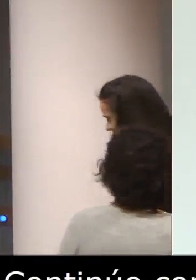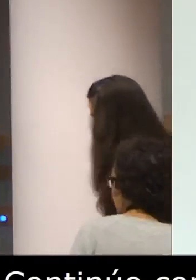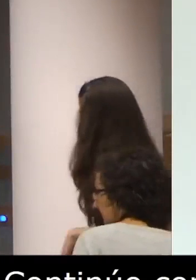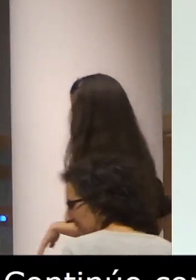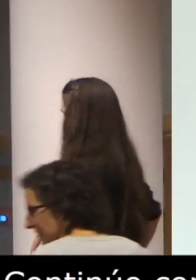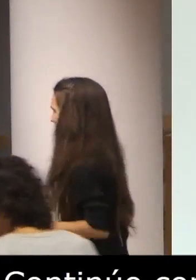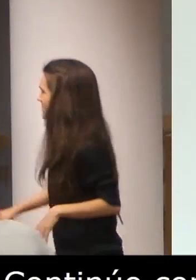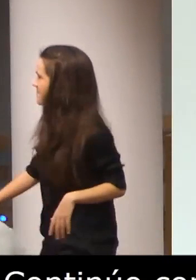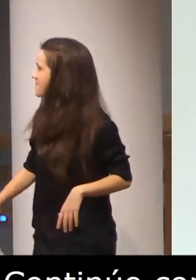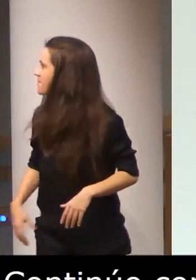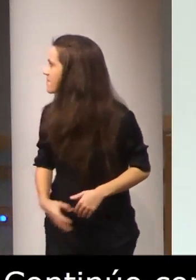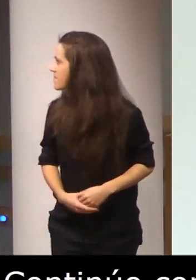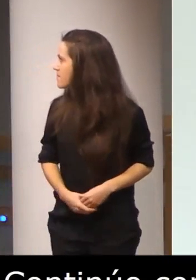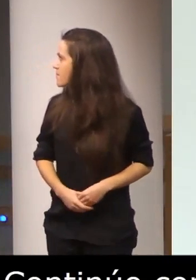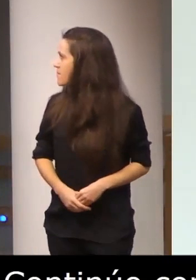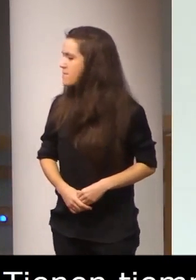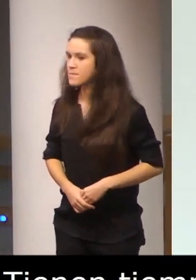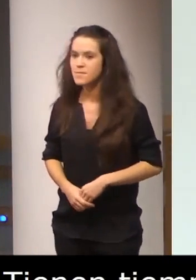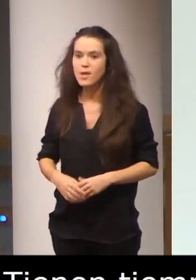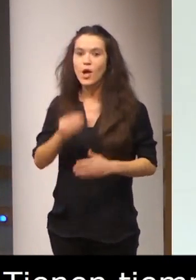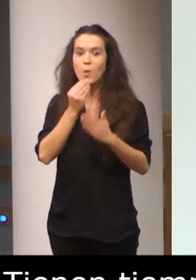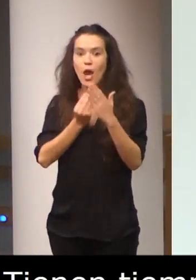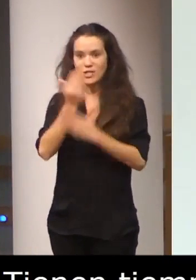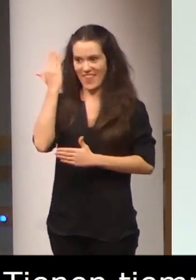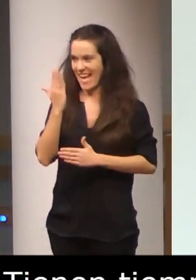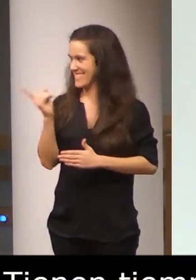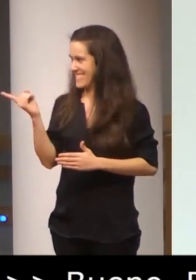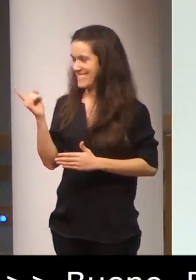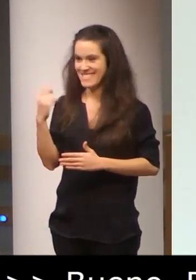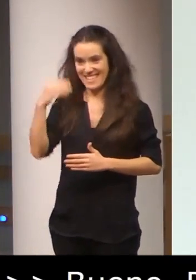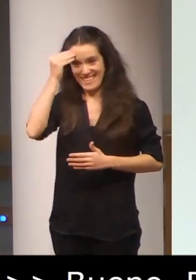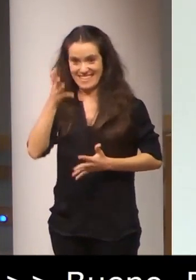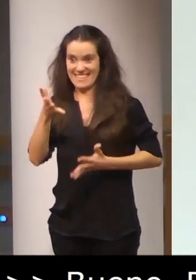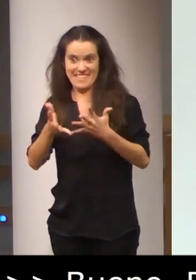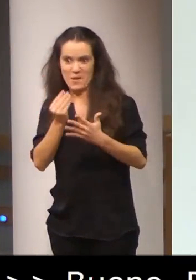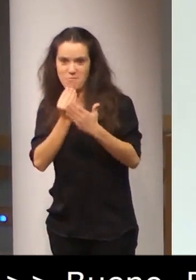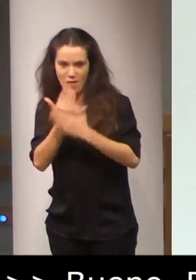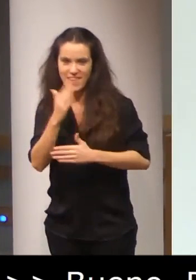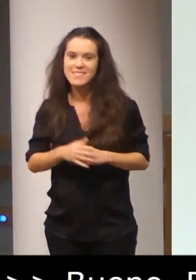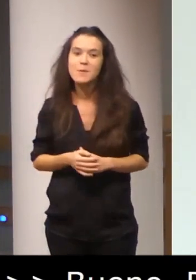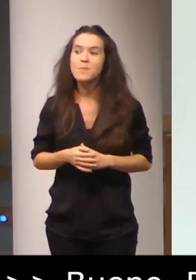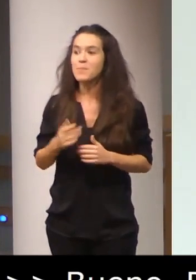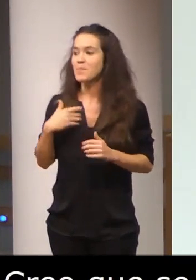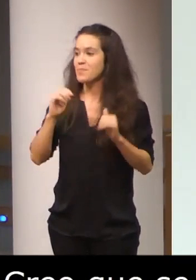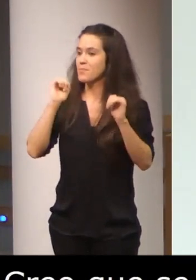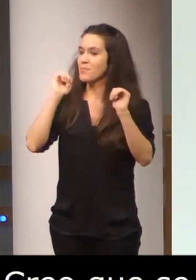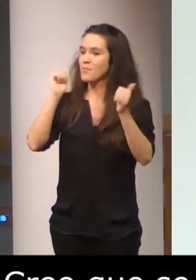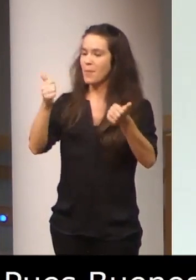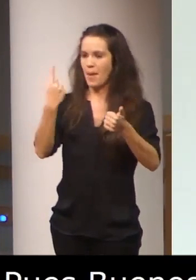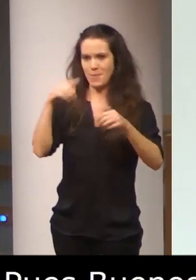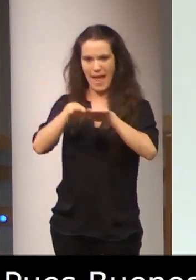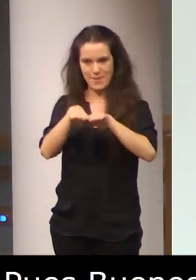Buenos días, creo que se dice así. Pues buenos días. Vamos a empezar esta primera